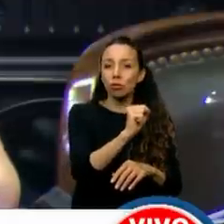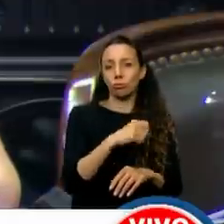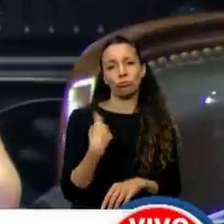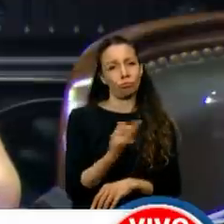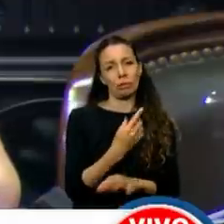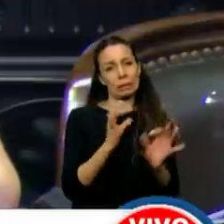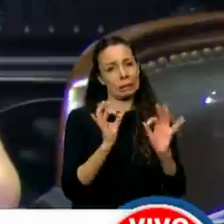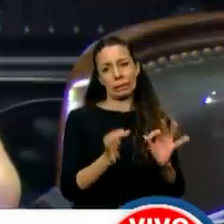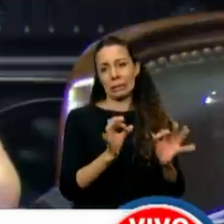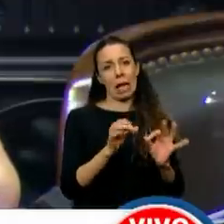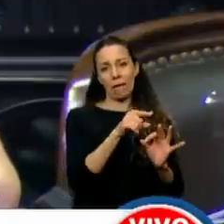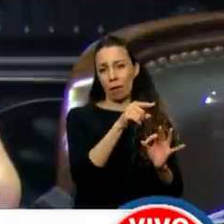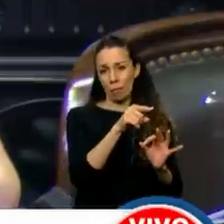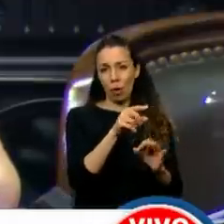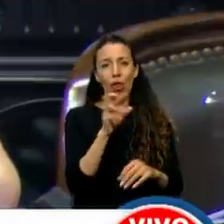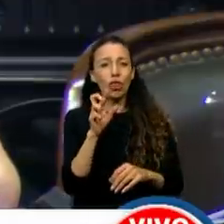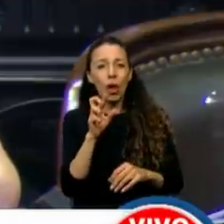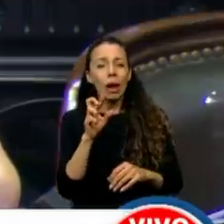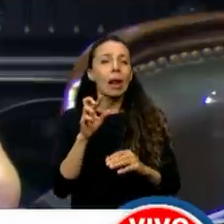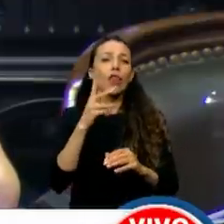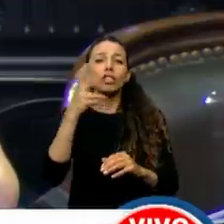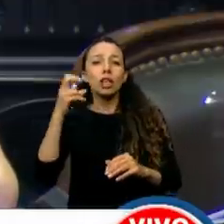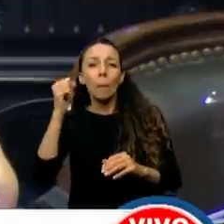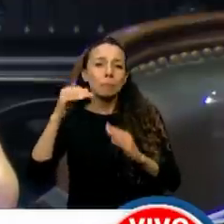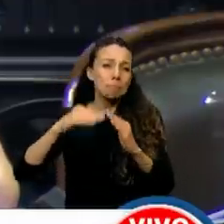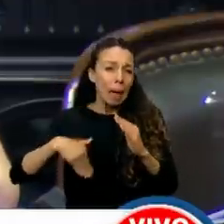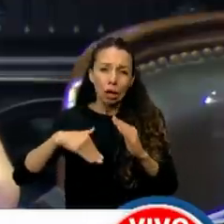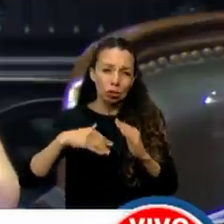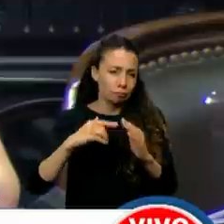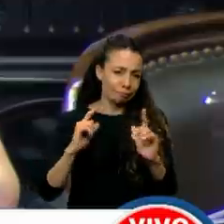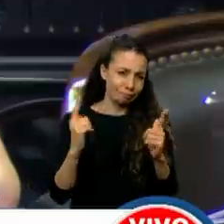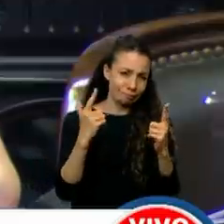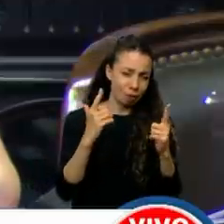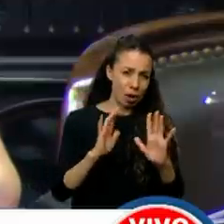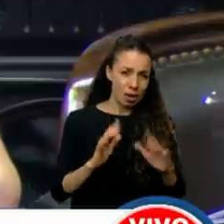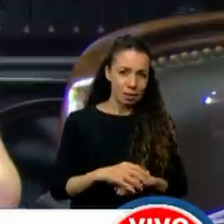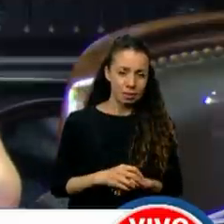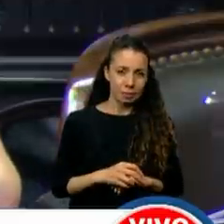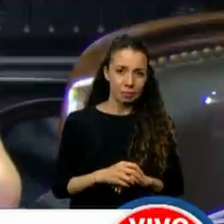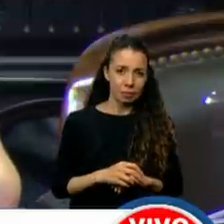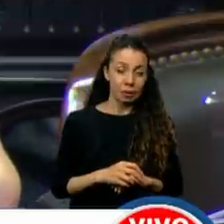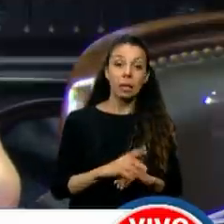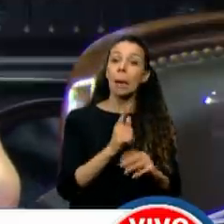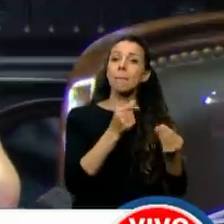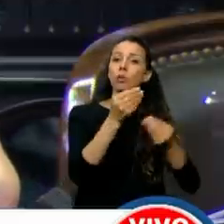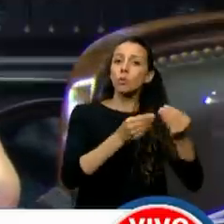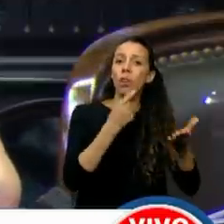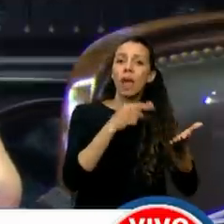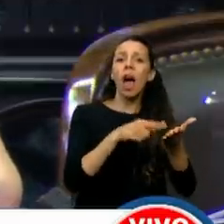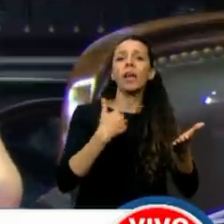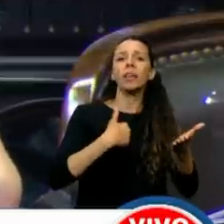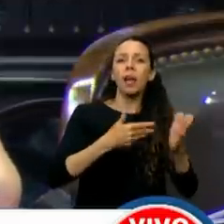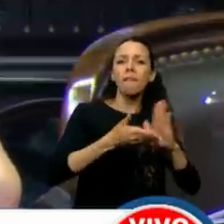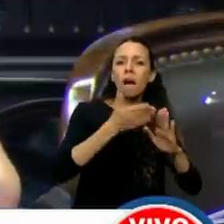que no vamos a poder conseguir el dólar a menos de 200 el presupuesto dice que la argentina va a tener un crecimiento